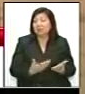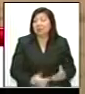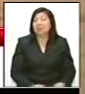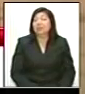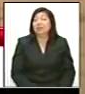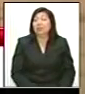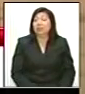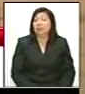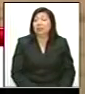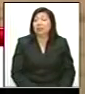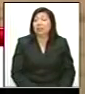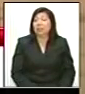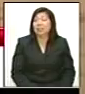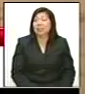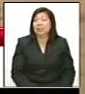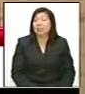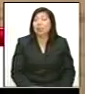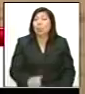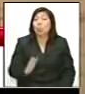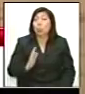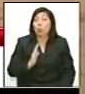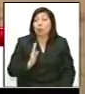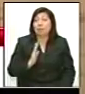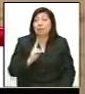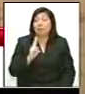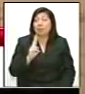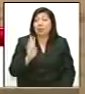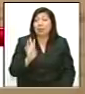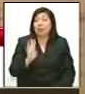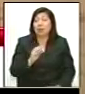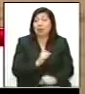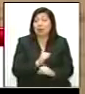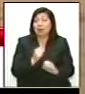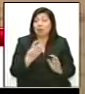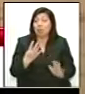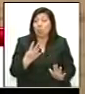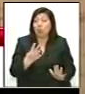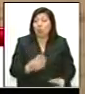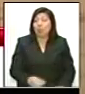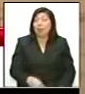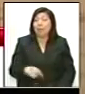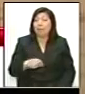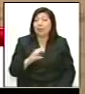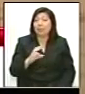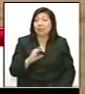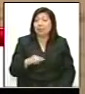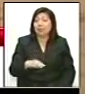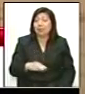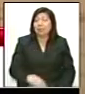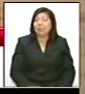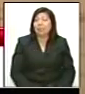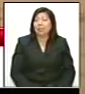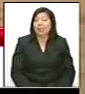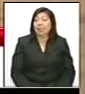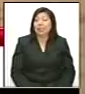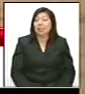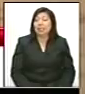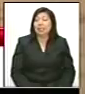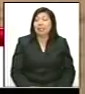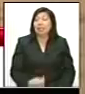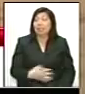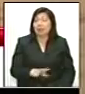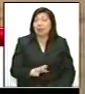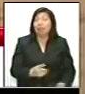Realmente, el miércoles. Y el jueves 24, a las 9 de la mañana, tenemos en la PSM una reunión, porque ya